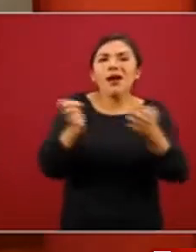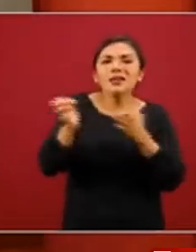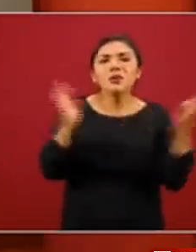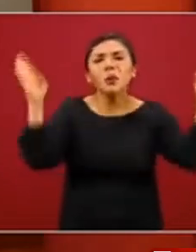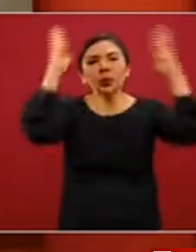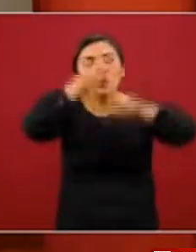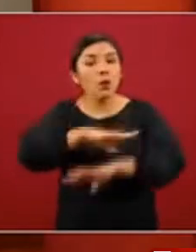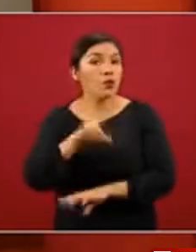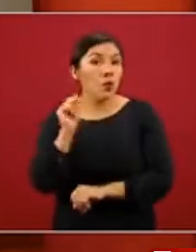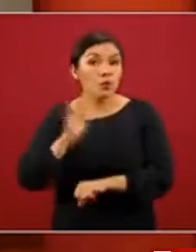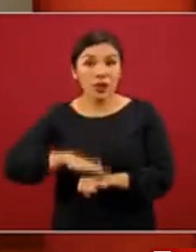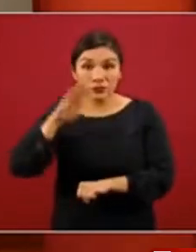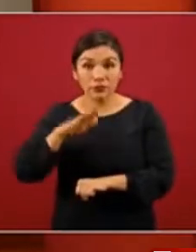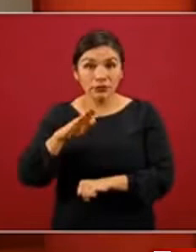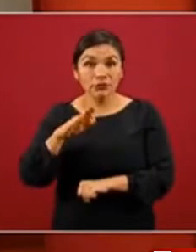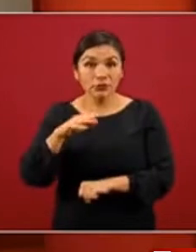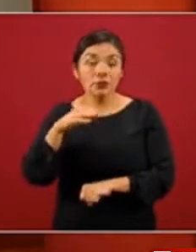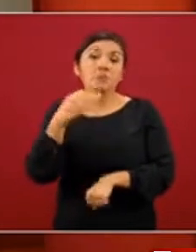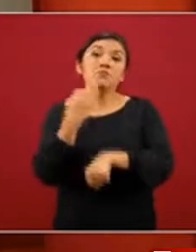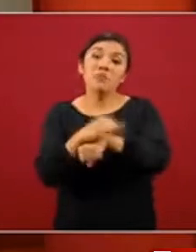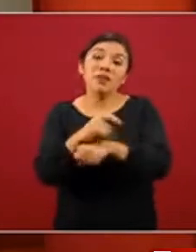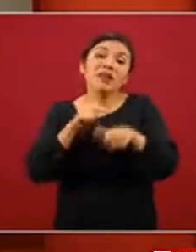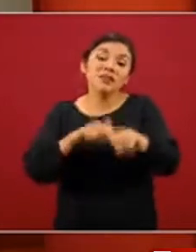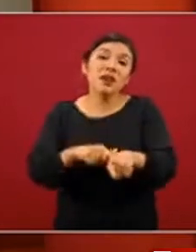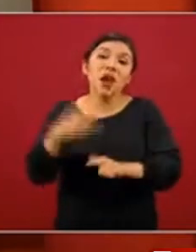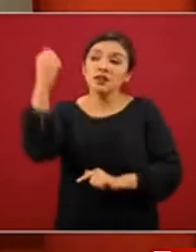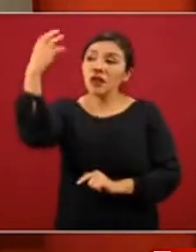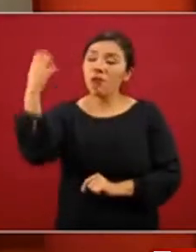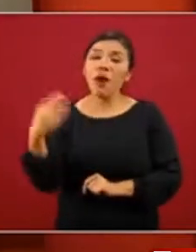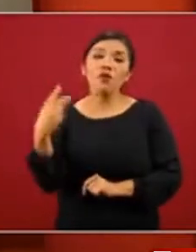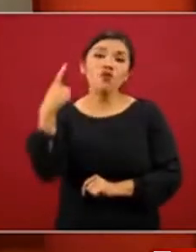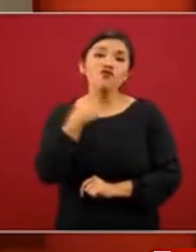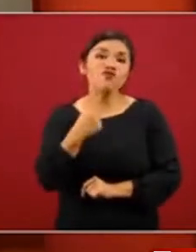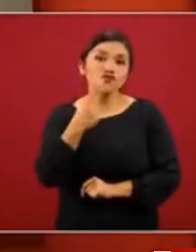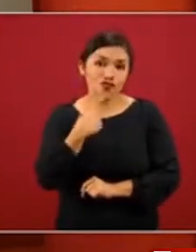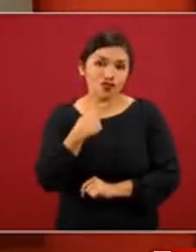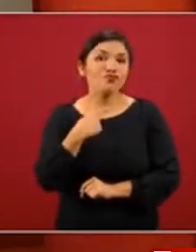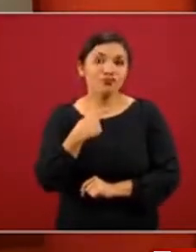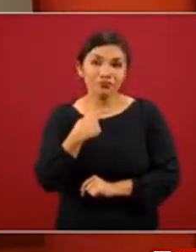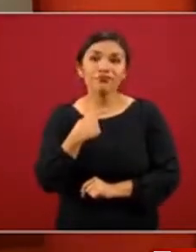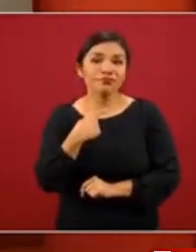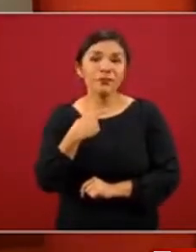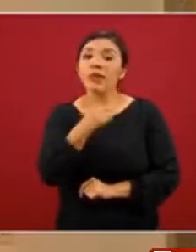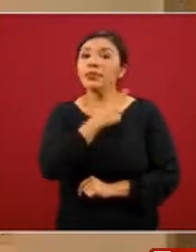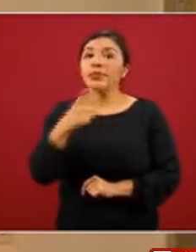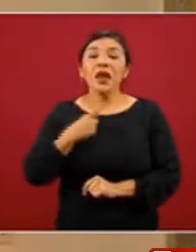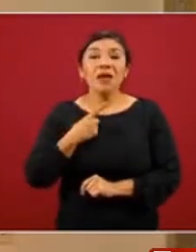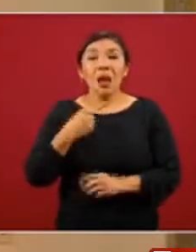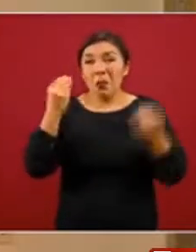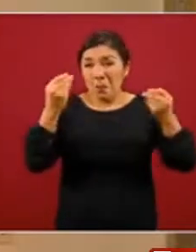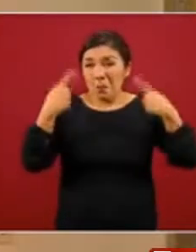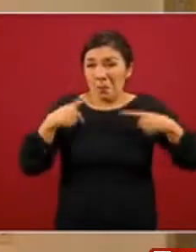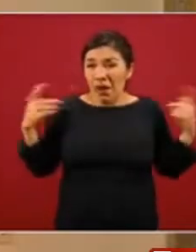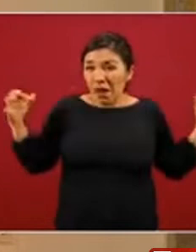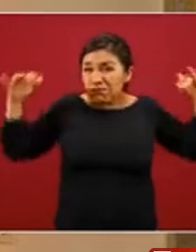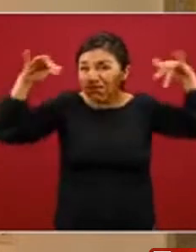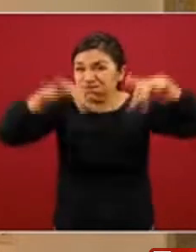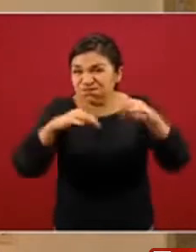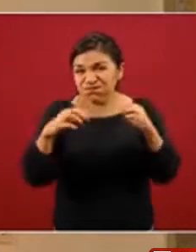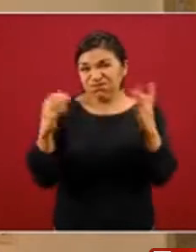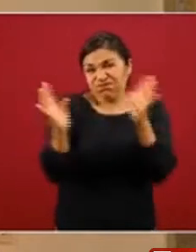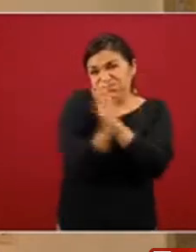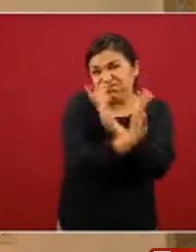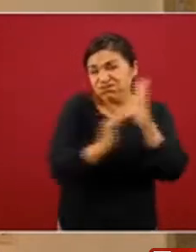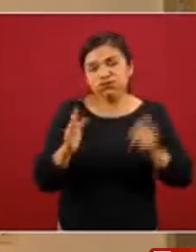actividad física mientras estamos en semáforo rojo, evitando en todo momento congregaciones, conglomeraciones. No